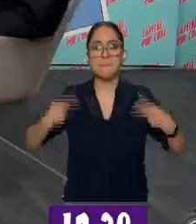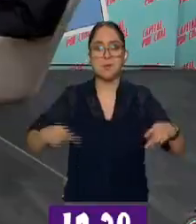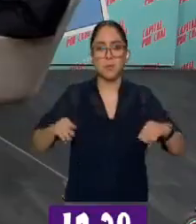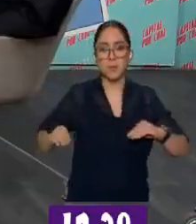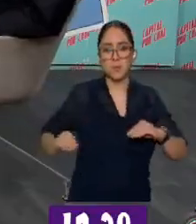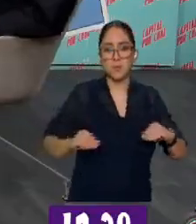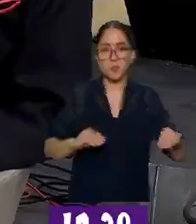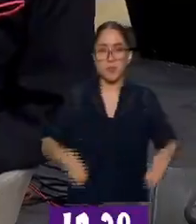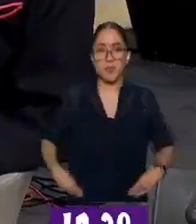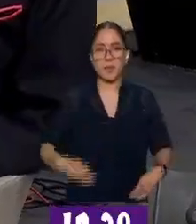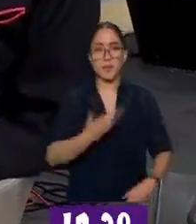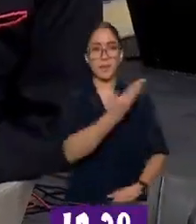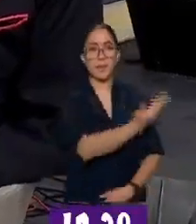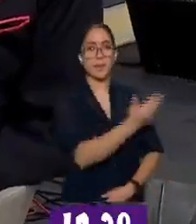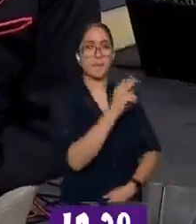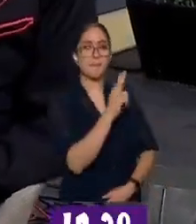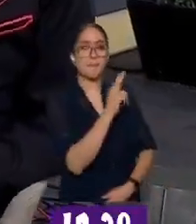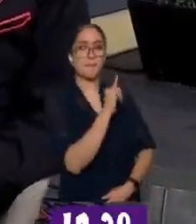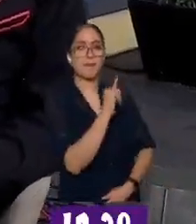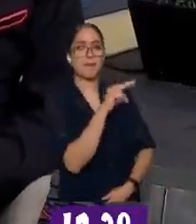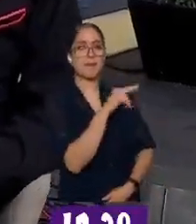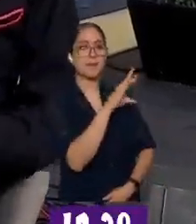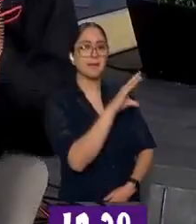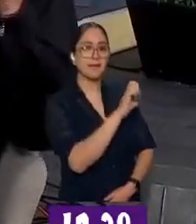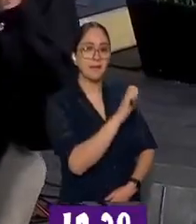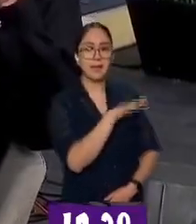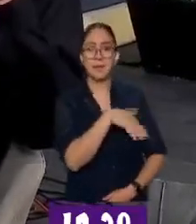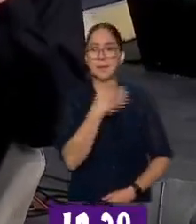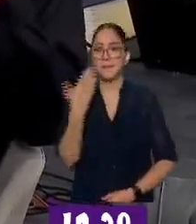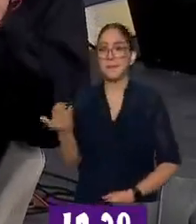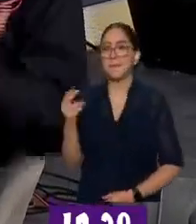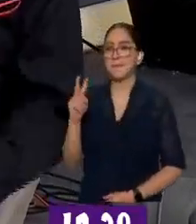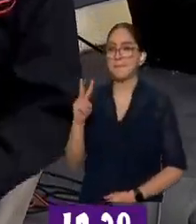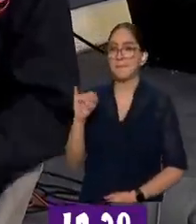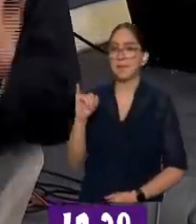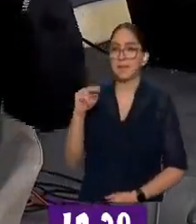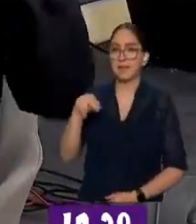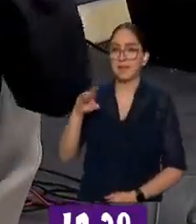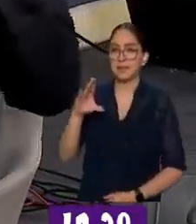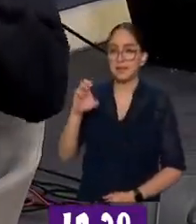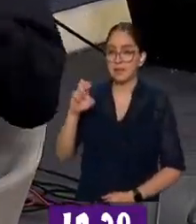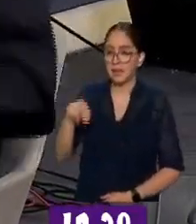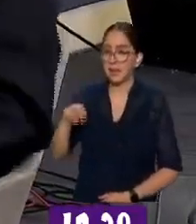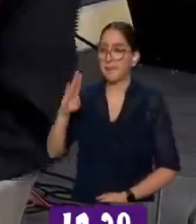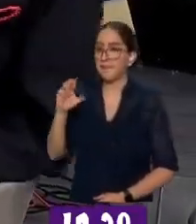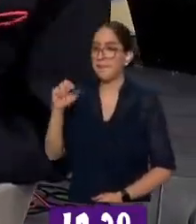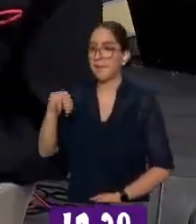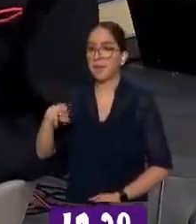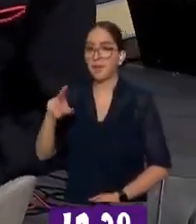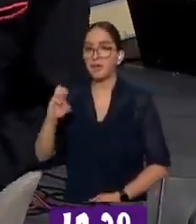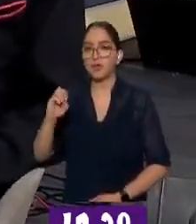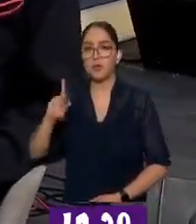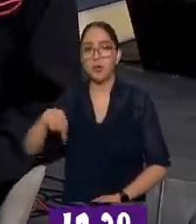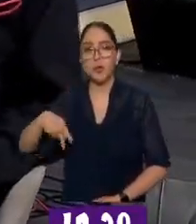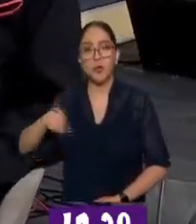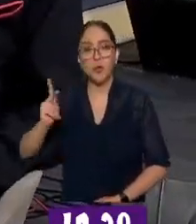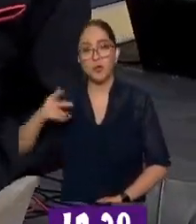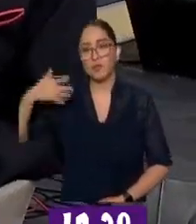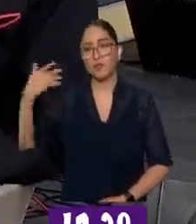Él es Vince. ¡Miau! ¿Qué tal? Y allá tenemos a Vincent Van Rock. Damas y caballeros,